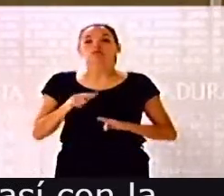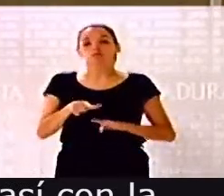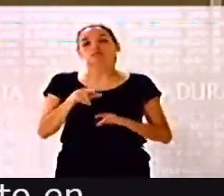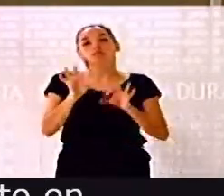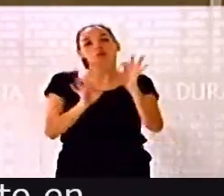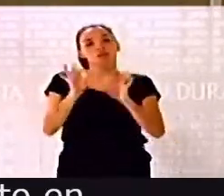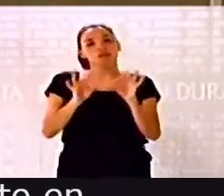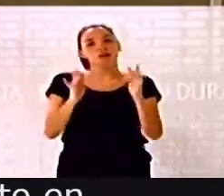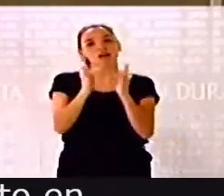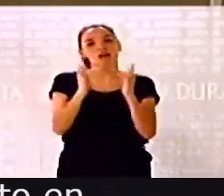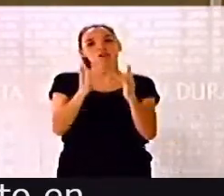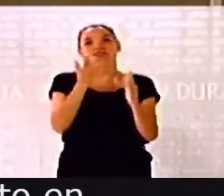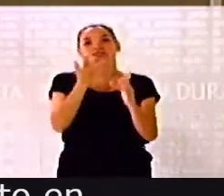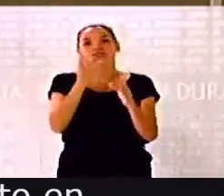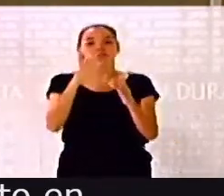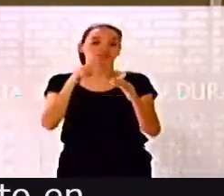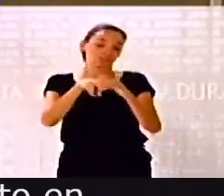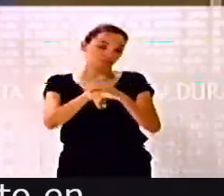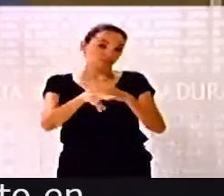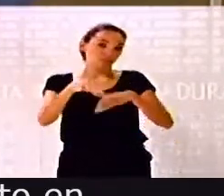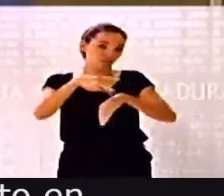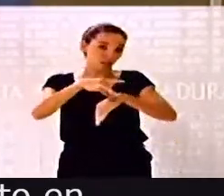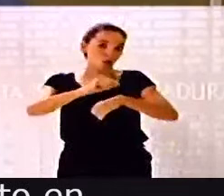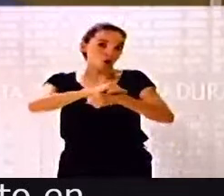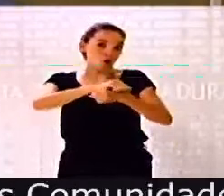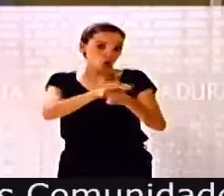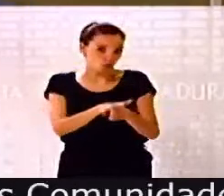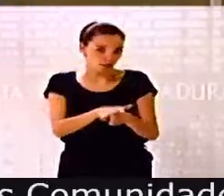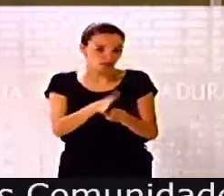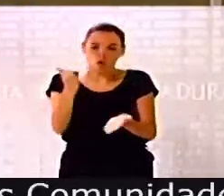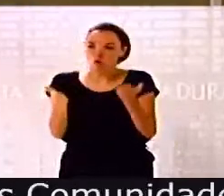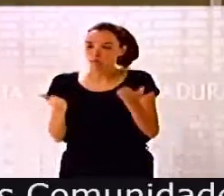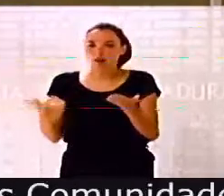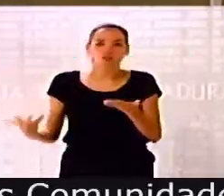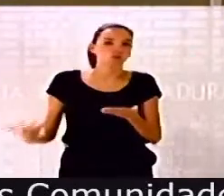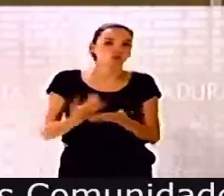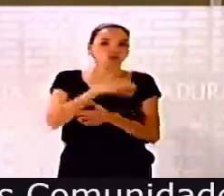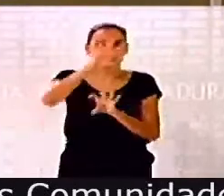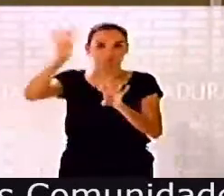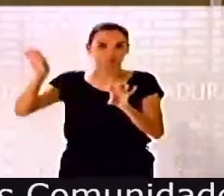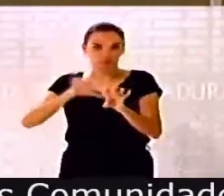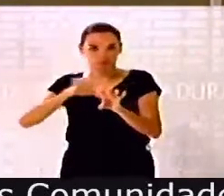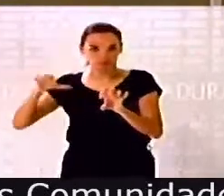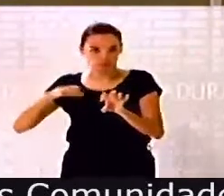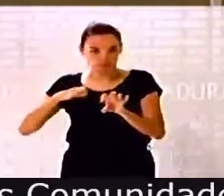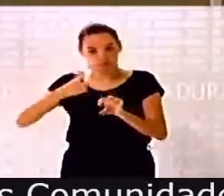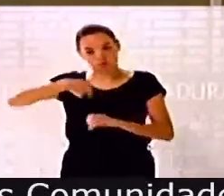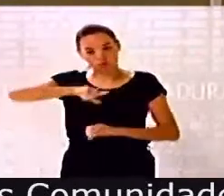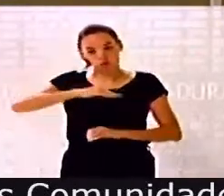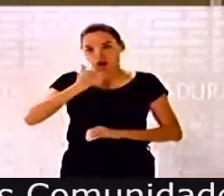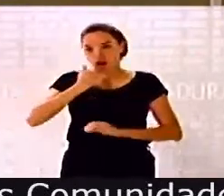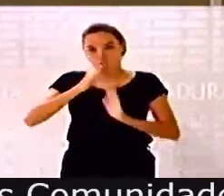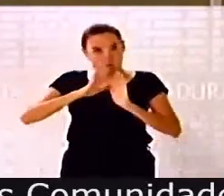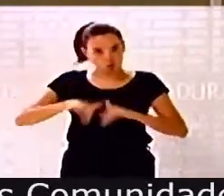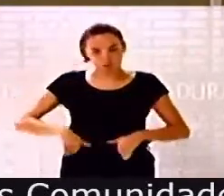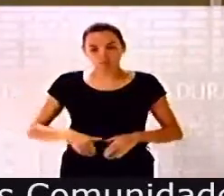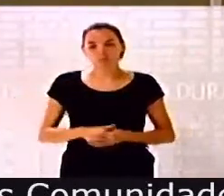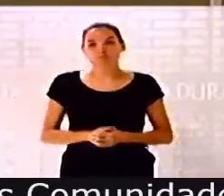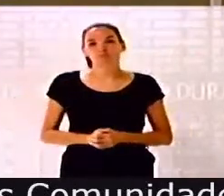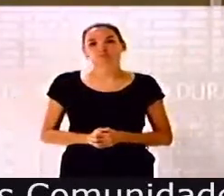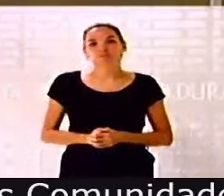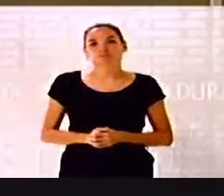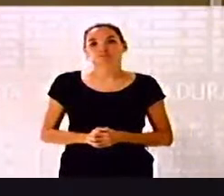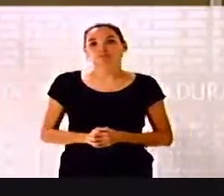camas COVID de todas las comunidades autónomas y ciudades autónomas. No obstante, como el resto de